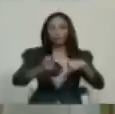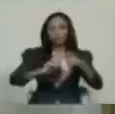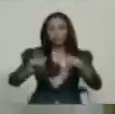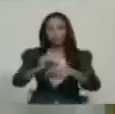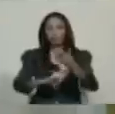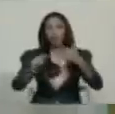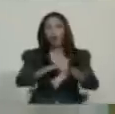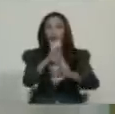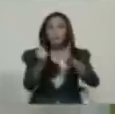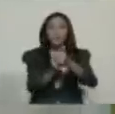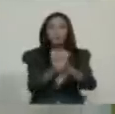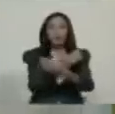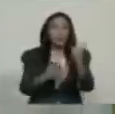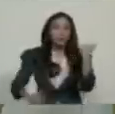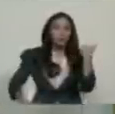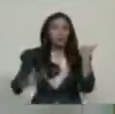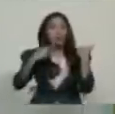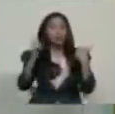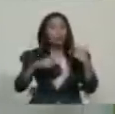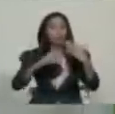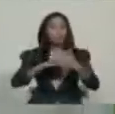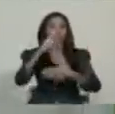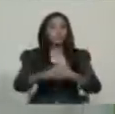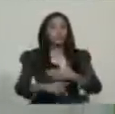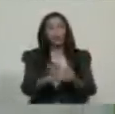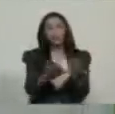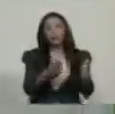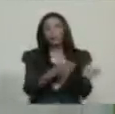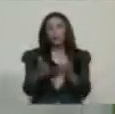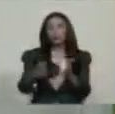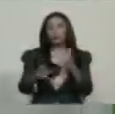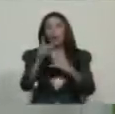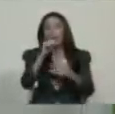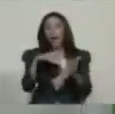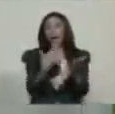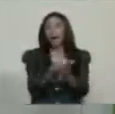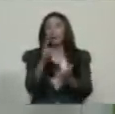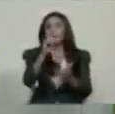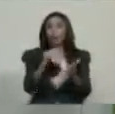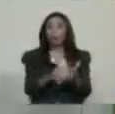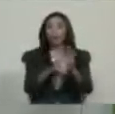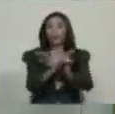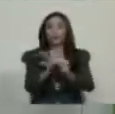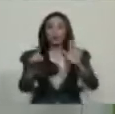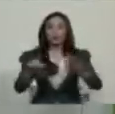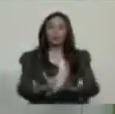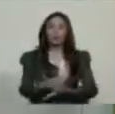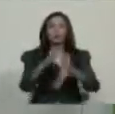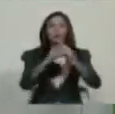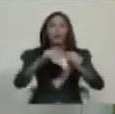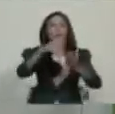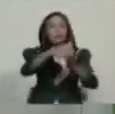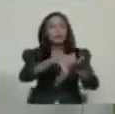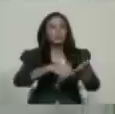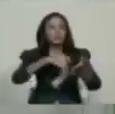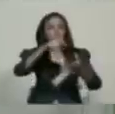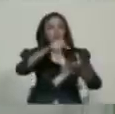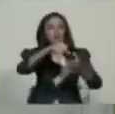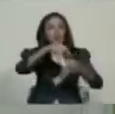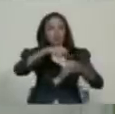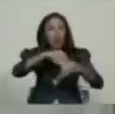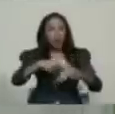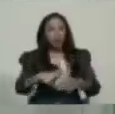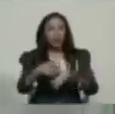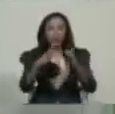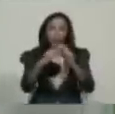vicepresidente Tarek, se hizo una planificación hasta el año 2026 de superficie de siembra, de inversión y